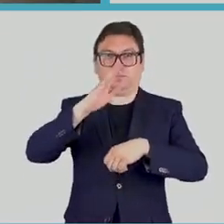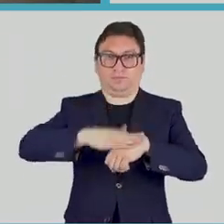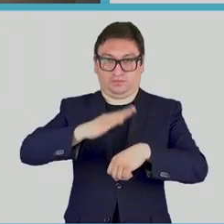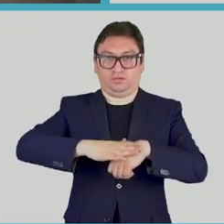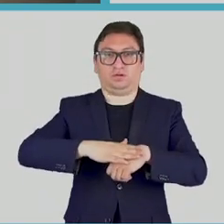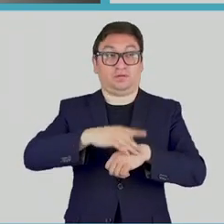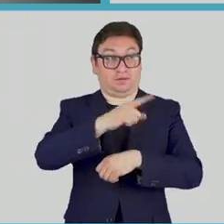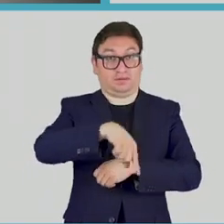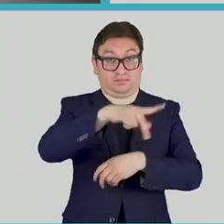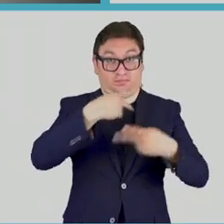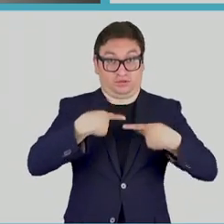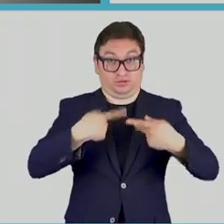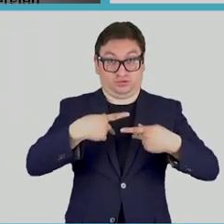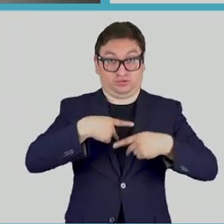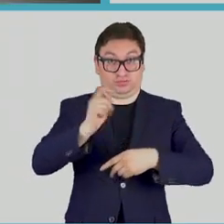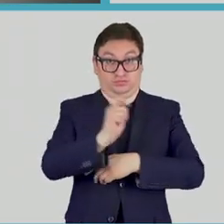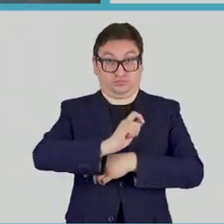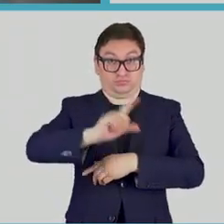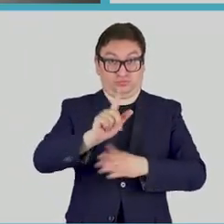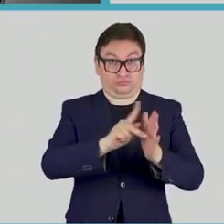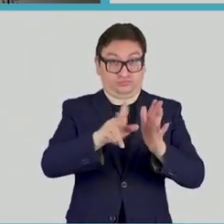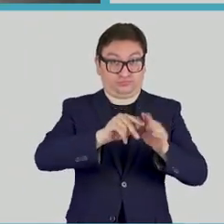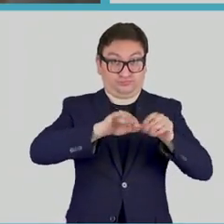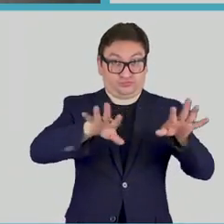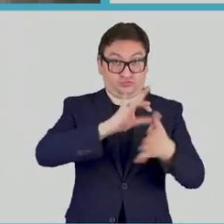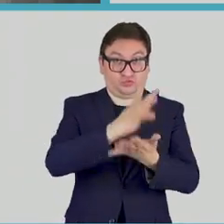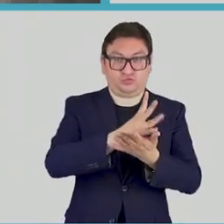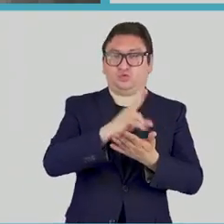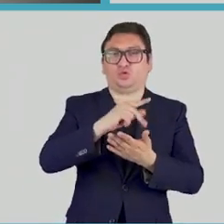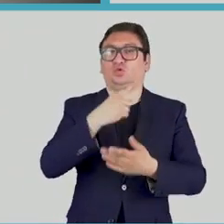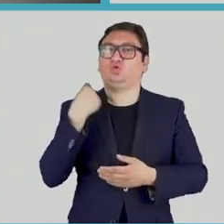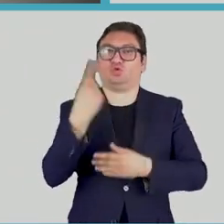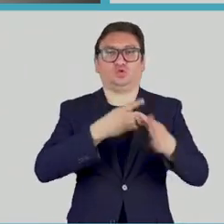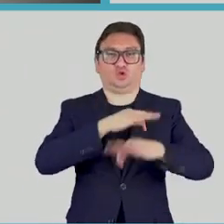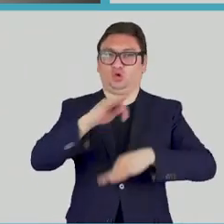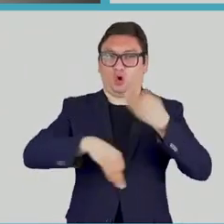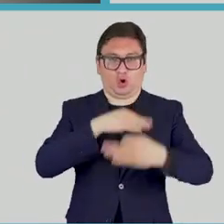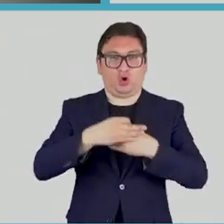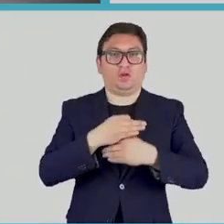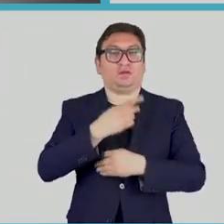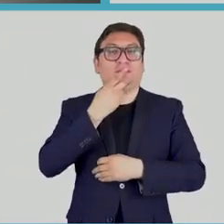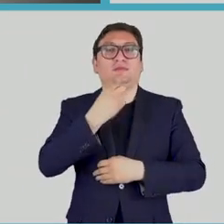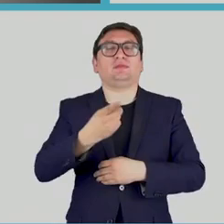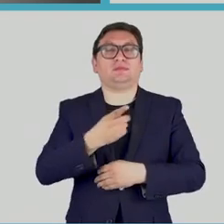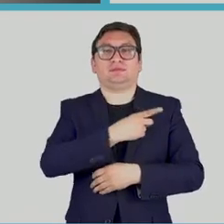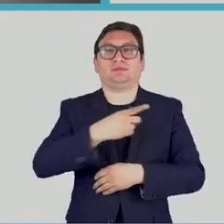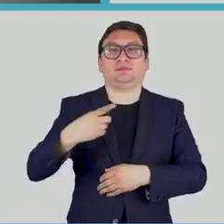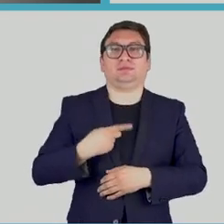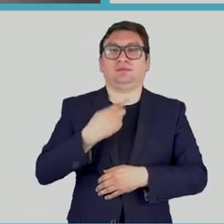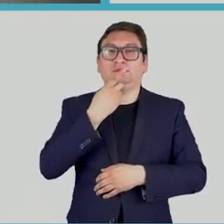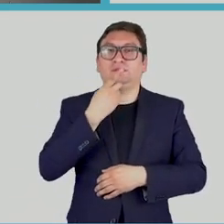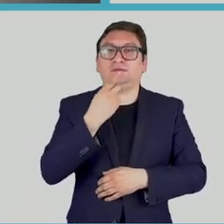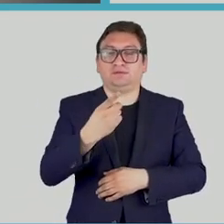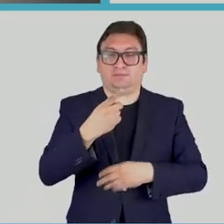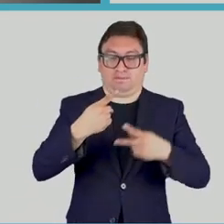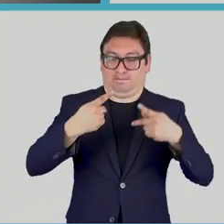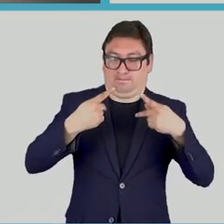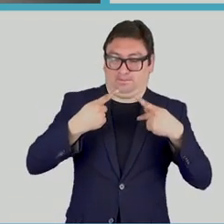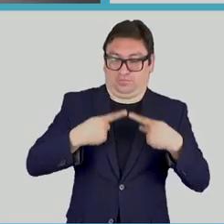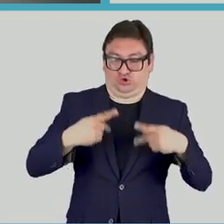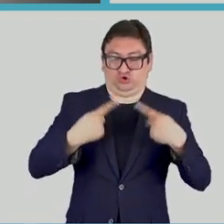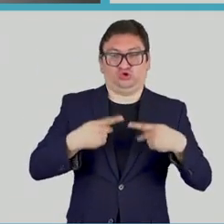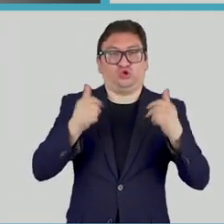no solo para profesionales de los medios sino para todas y todos es que debe emplearse la expresión